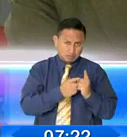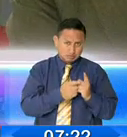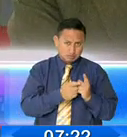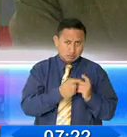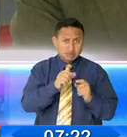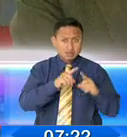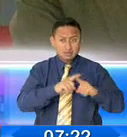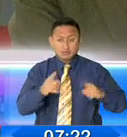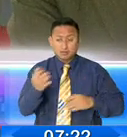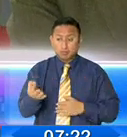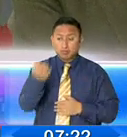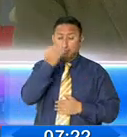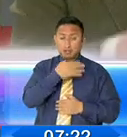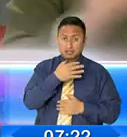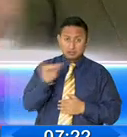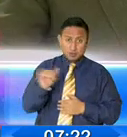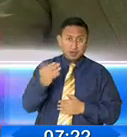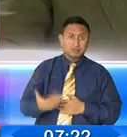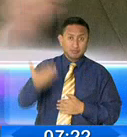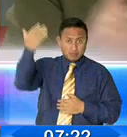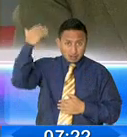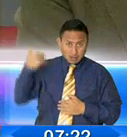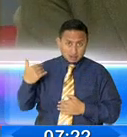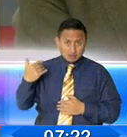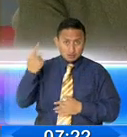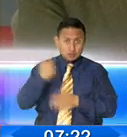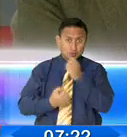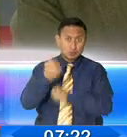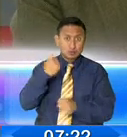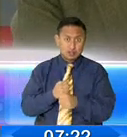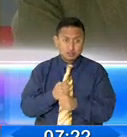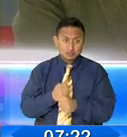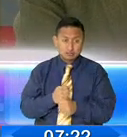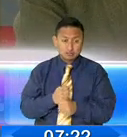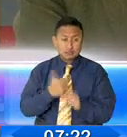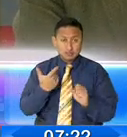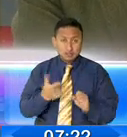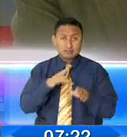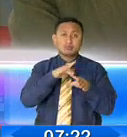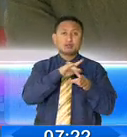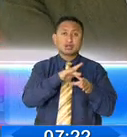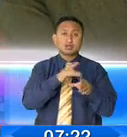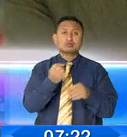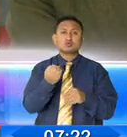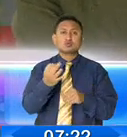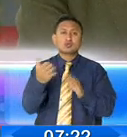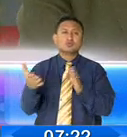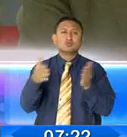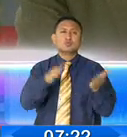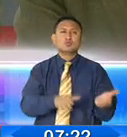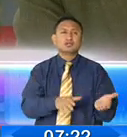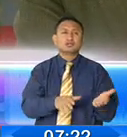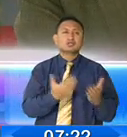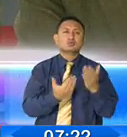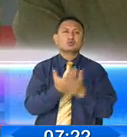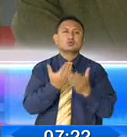manera? Ya no es la misma que teníamos hace un año. ¿Qué riesgos y qué mortandad tienen estas nuevas